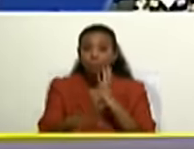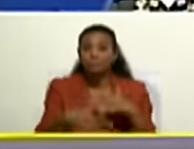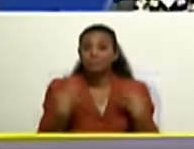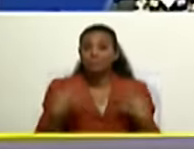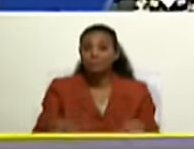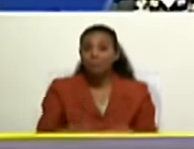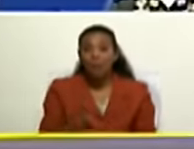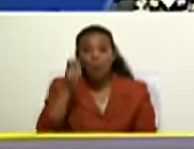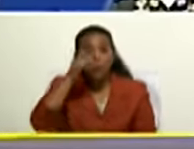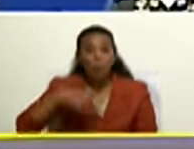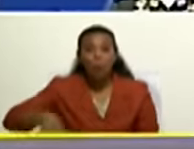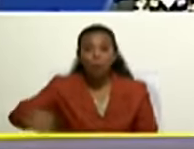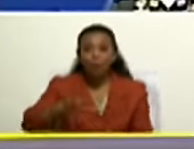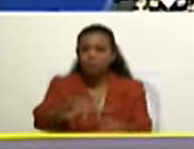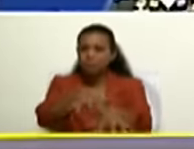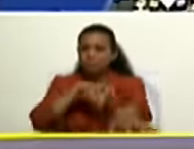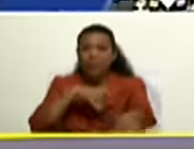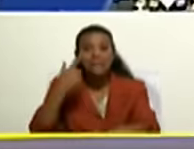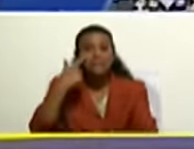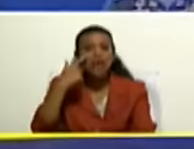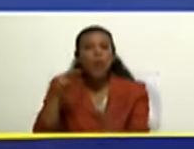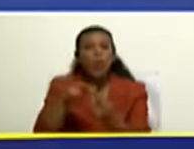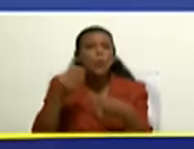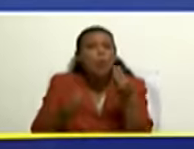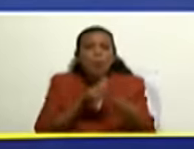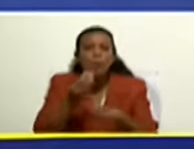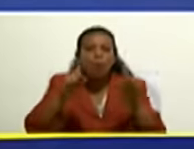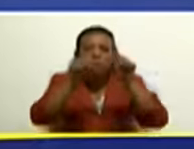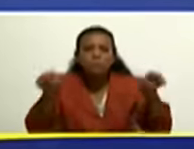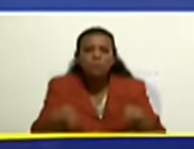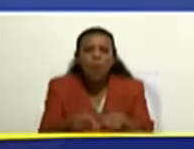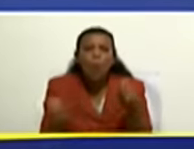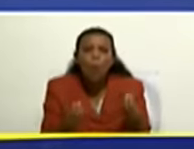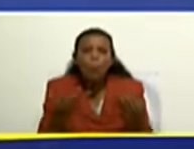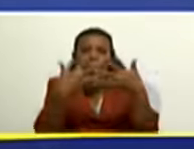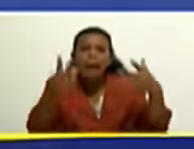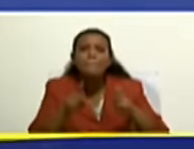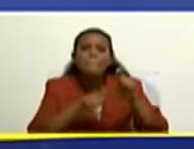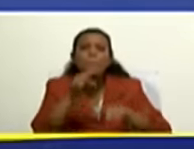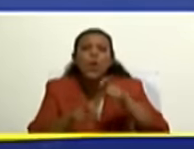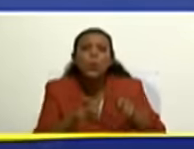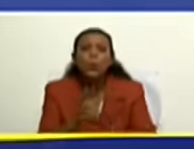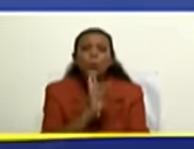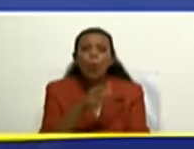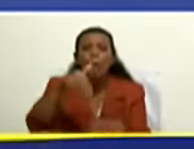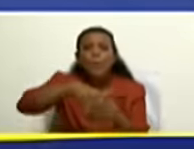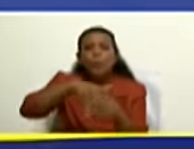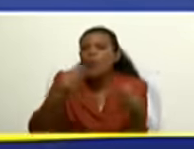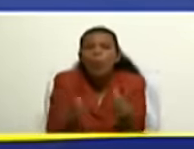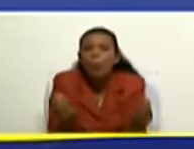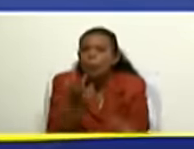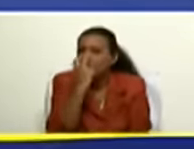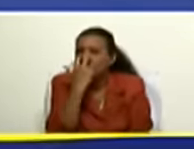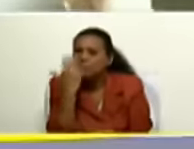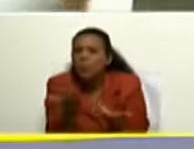El pueblo se desbordó en las calles porque la gente quería saber cómo era la máquina, cómo es la cosa de las preguntas, cómo es que se vota.